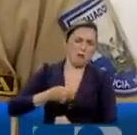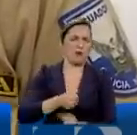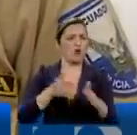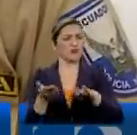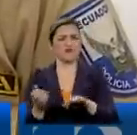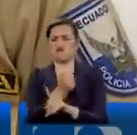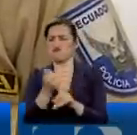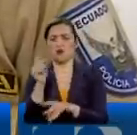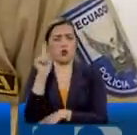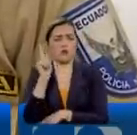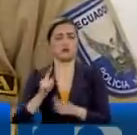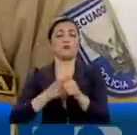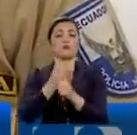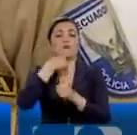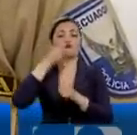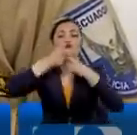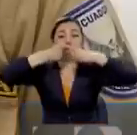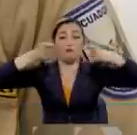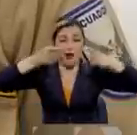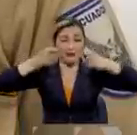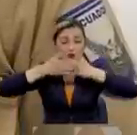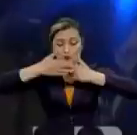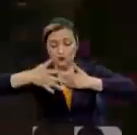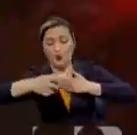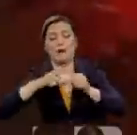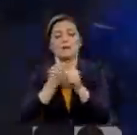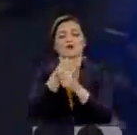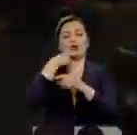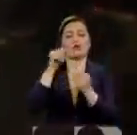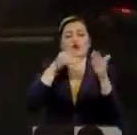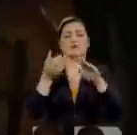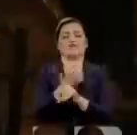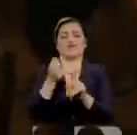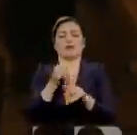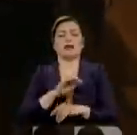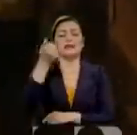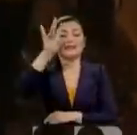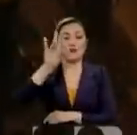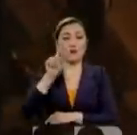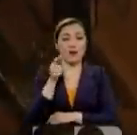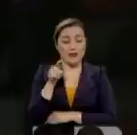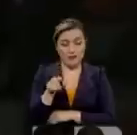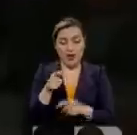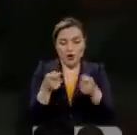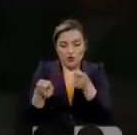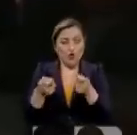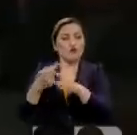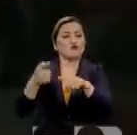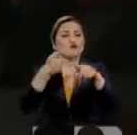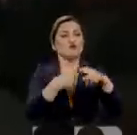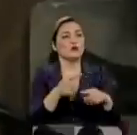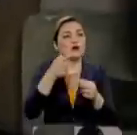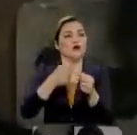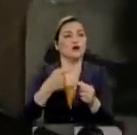el feriado de marzo es el primer feriado que no tenemos muertes violentas. Sin embargo, los 17.000 operativos de diferente tipo realizados